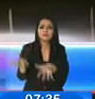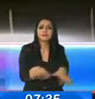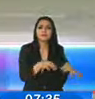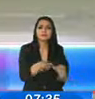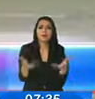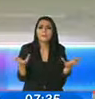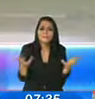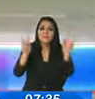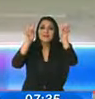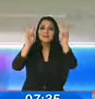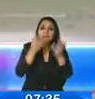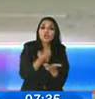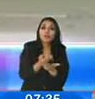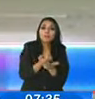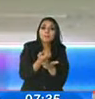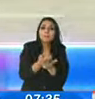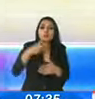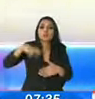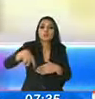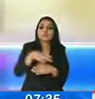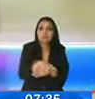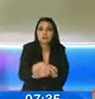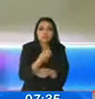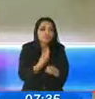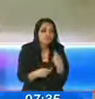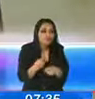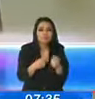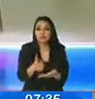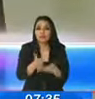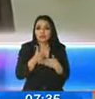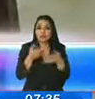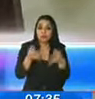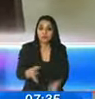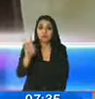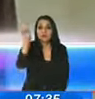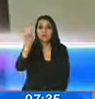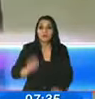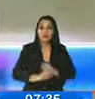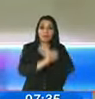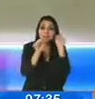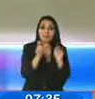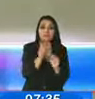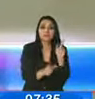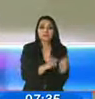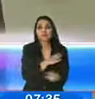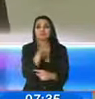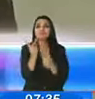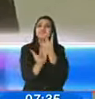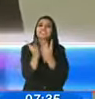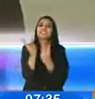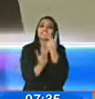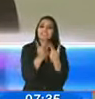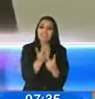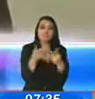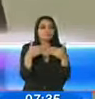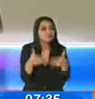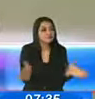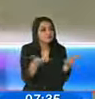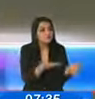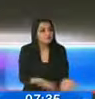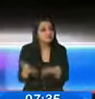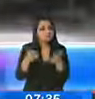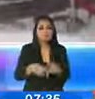turística como su mayor fuente de ingresos económicos. Justo la mañana del viernes aspiraban a recibir visitantes y con ellos dar la apertura al fin